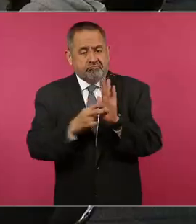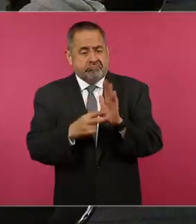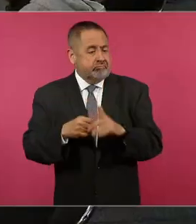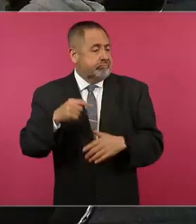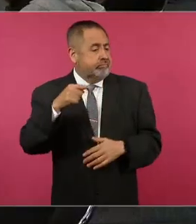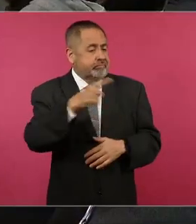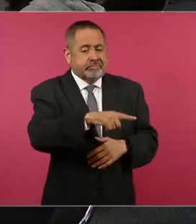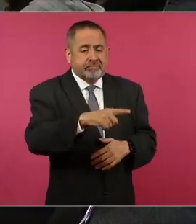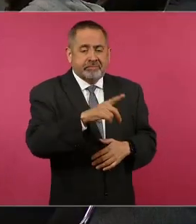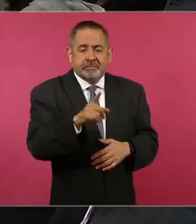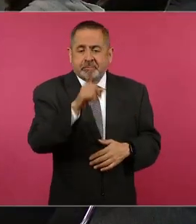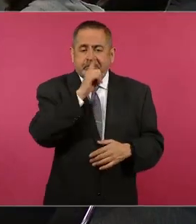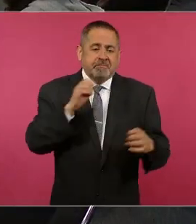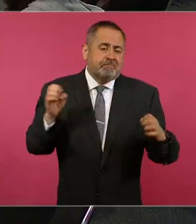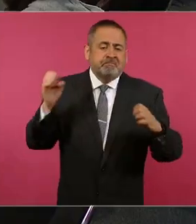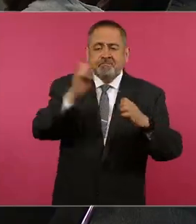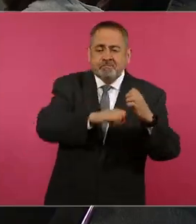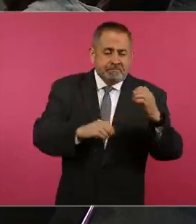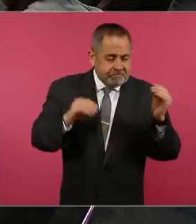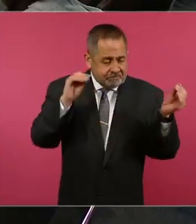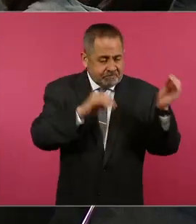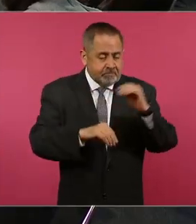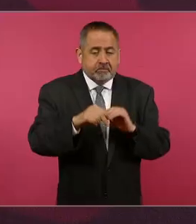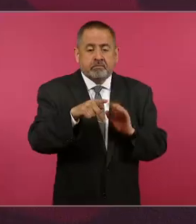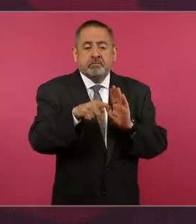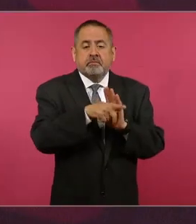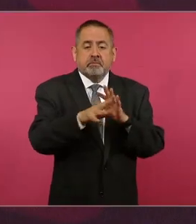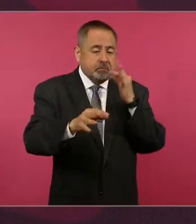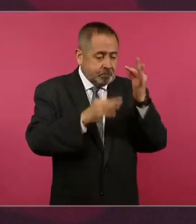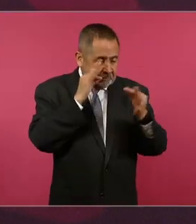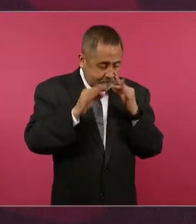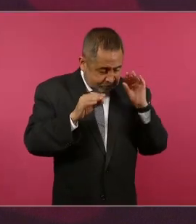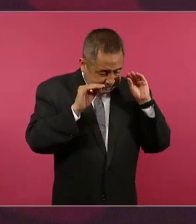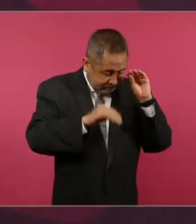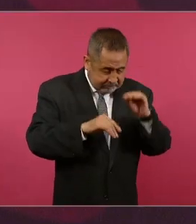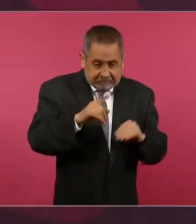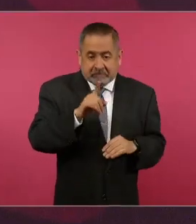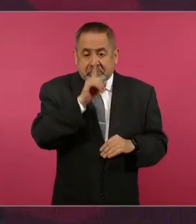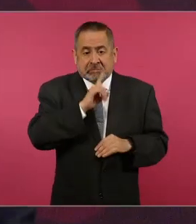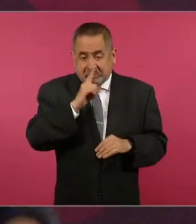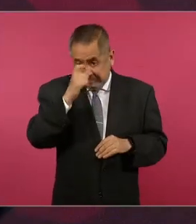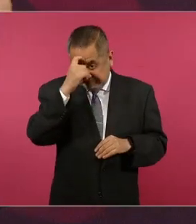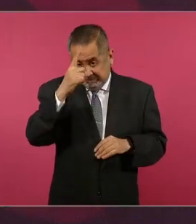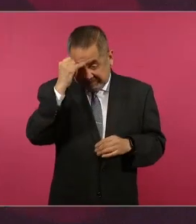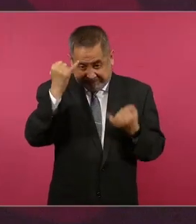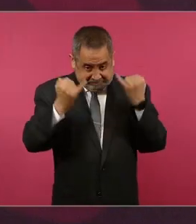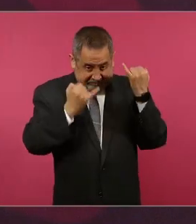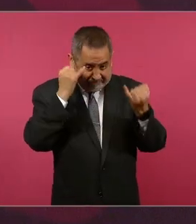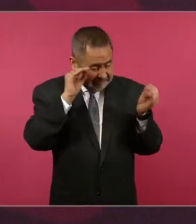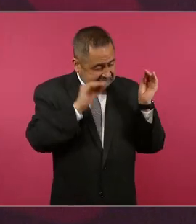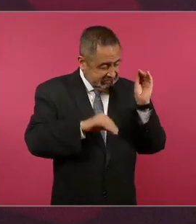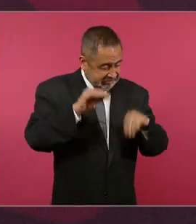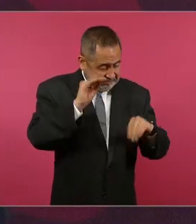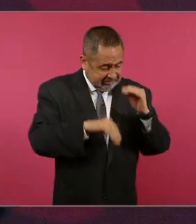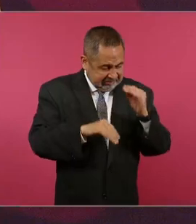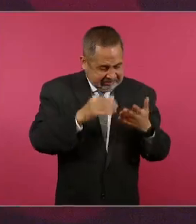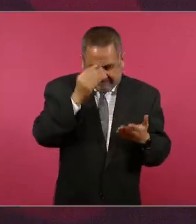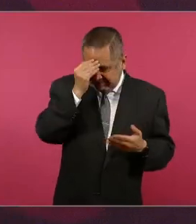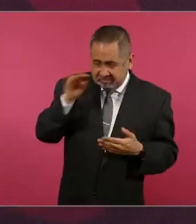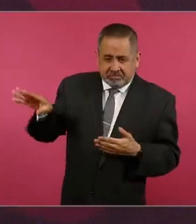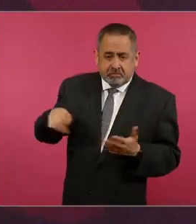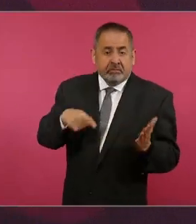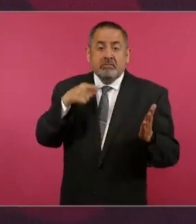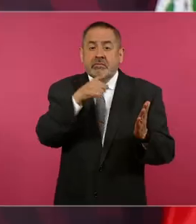estafa de los publicistas porque los publicistas no